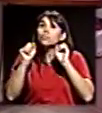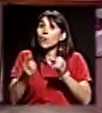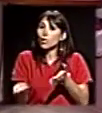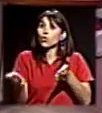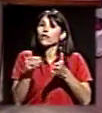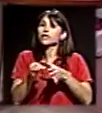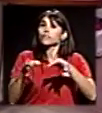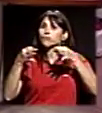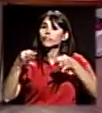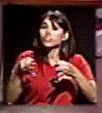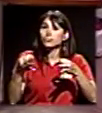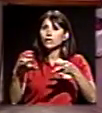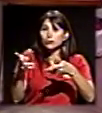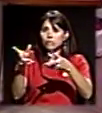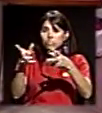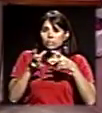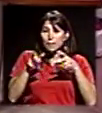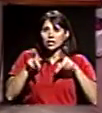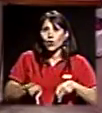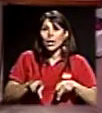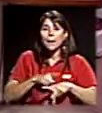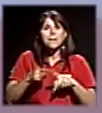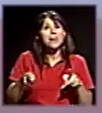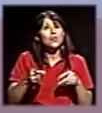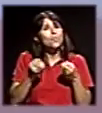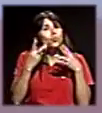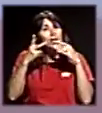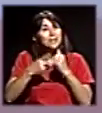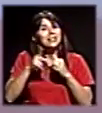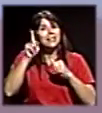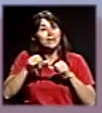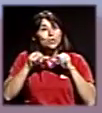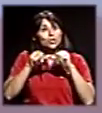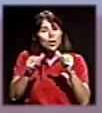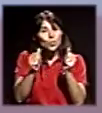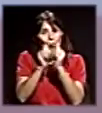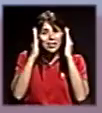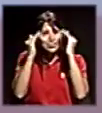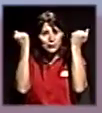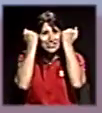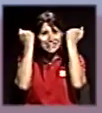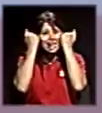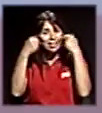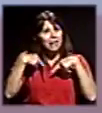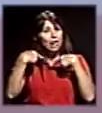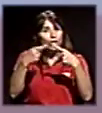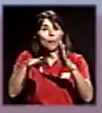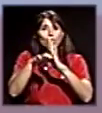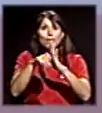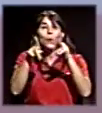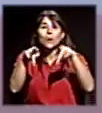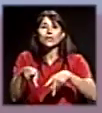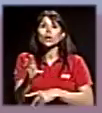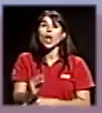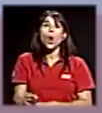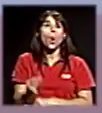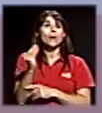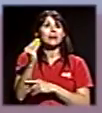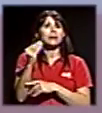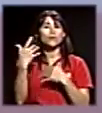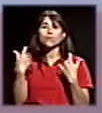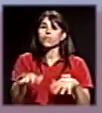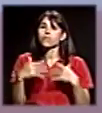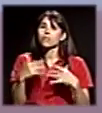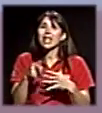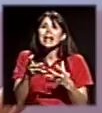veces se quedan ya en psiquiátrico de por vida e una una persona joven con toda la vida por delante que iba en búsqueda de una